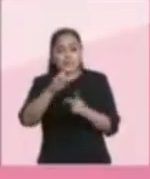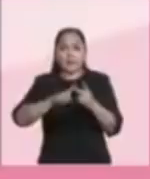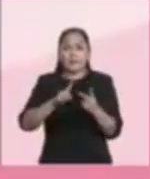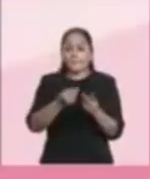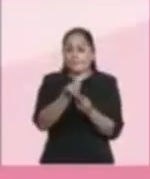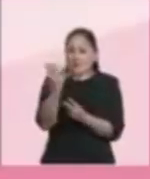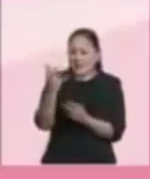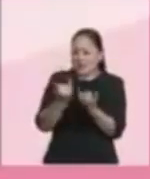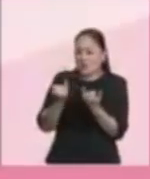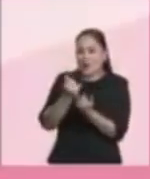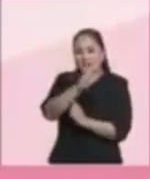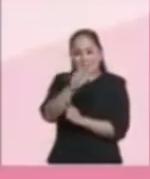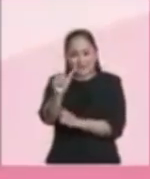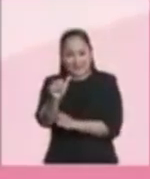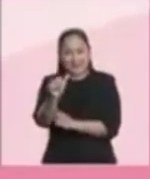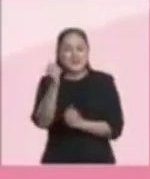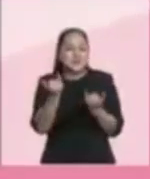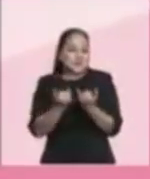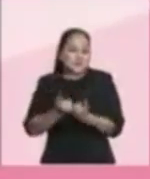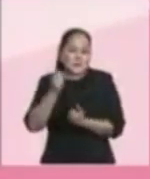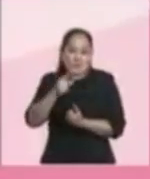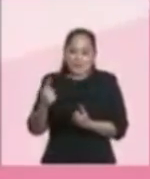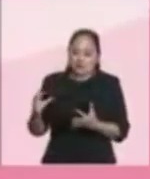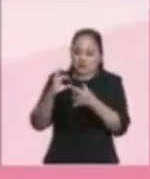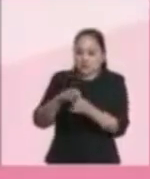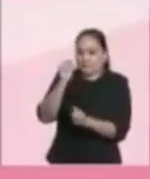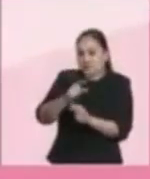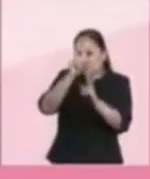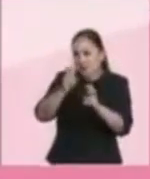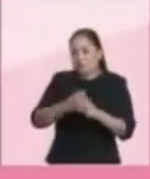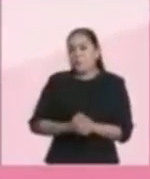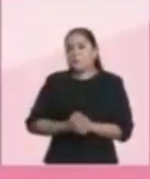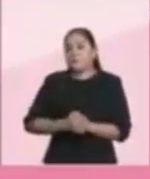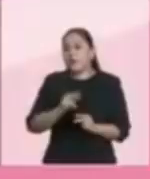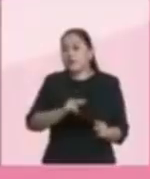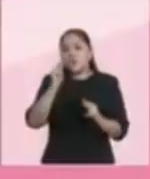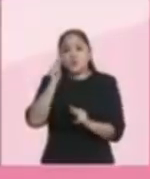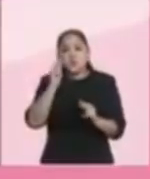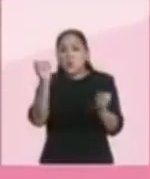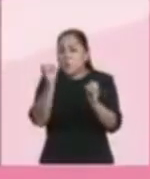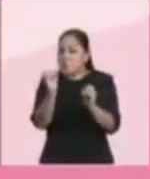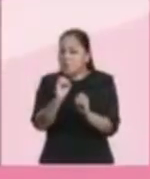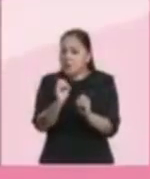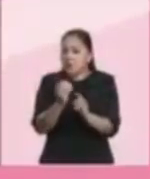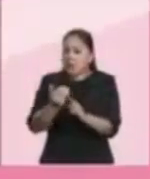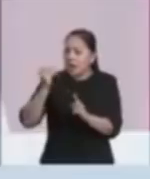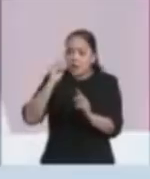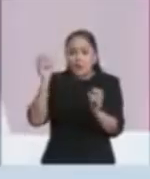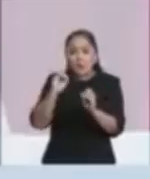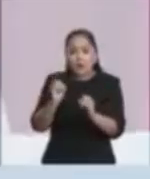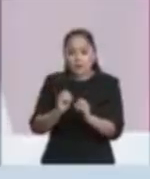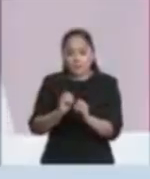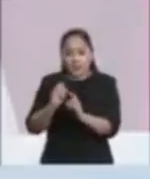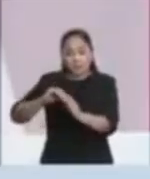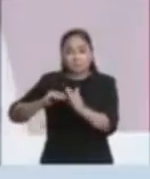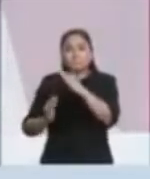aquí, el propio Ricardo, que han sido parte de esto, evidentemente no vieron eso cuando estaban. Ya tenemos... es un minuto, pero podremos